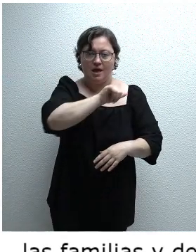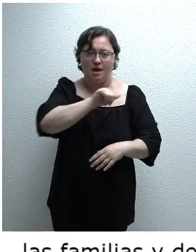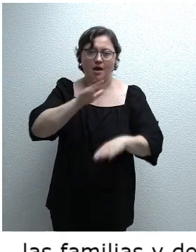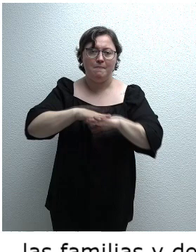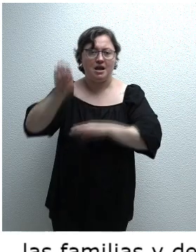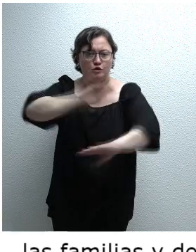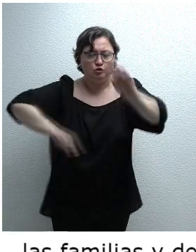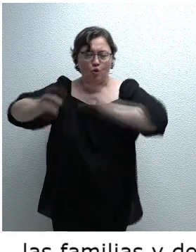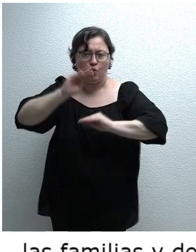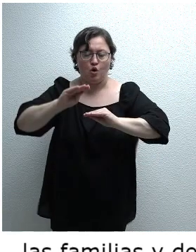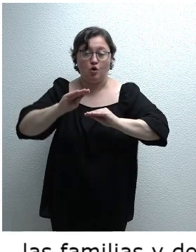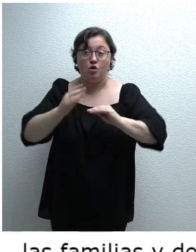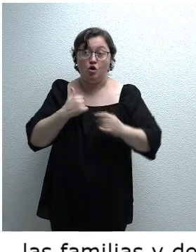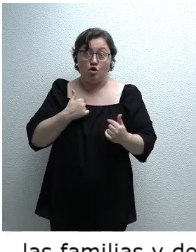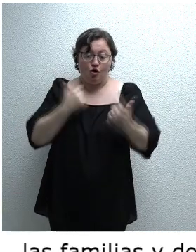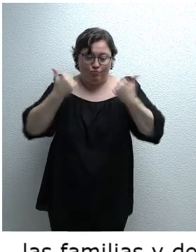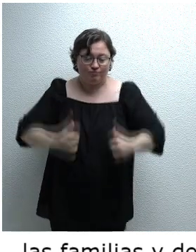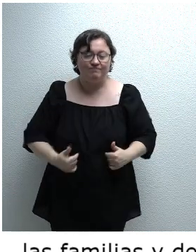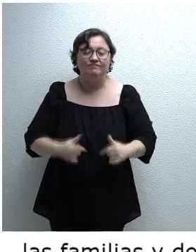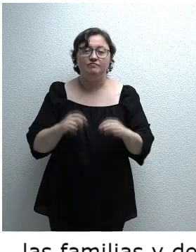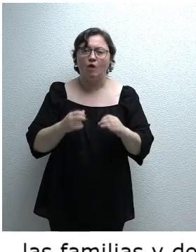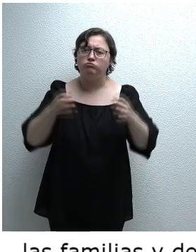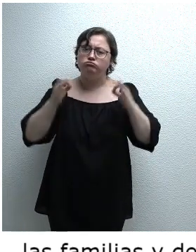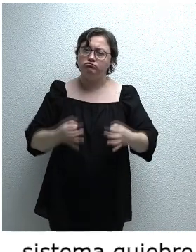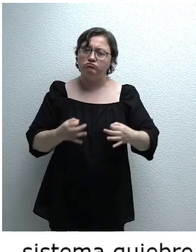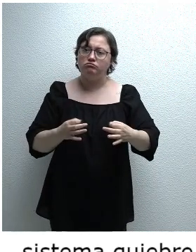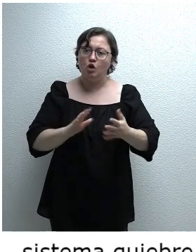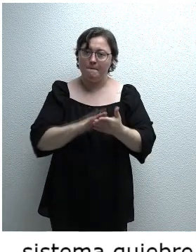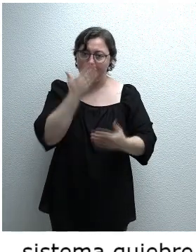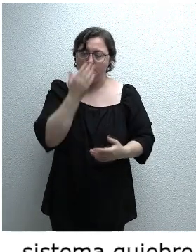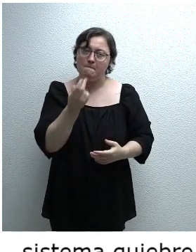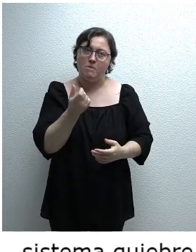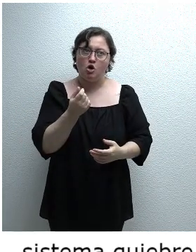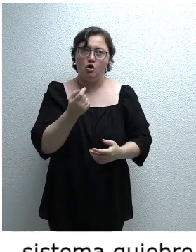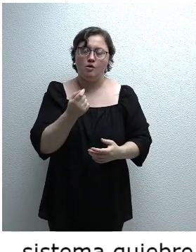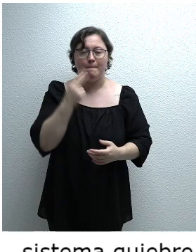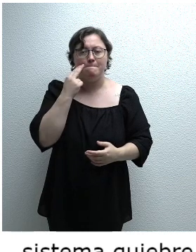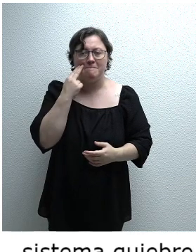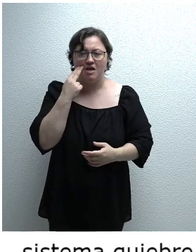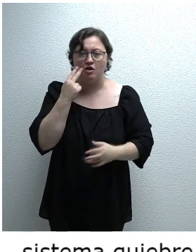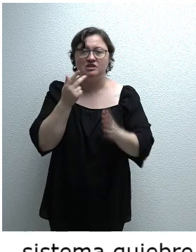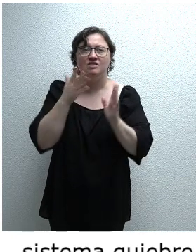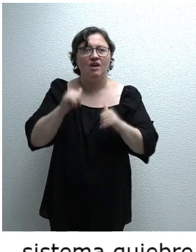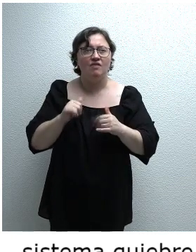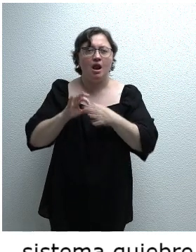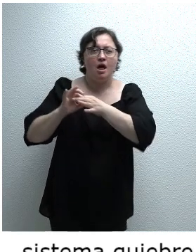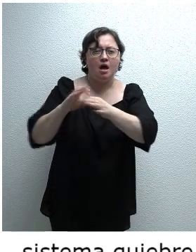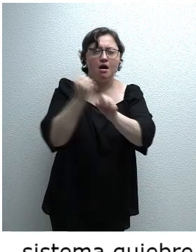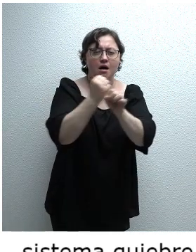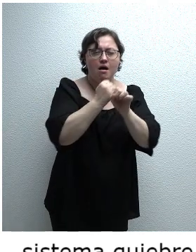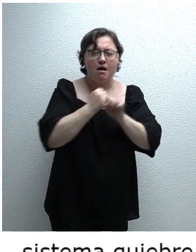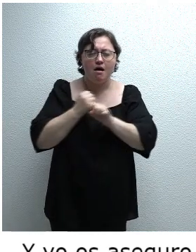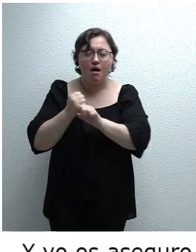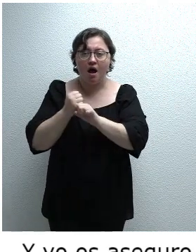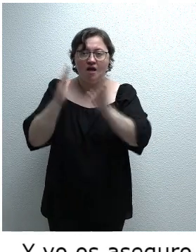entre todos. Y yo os aseguro que también tengo temor de que no seamos capaces entre todos de hacerlo así y que todas las